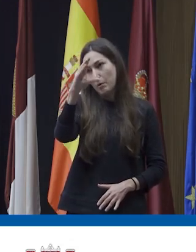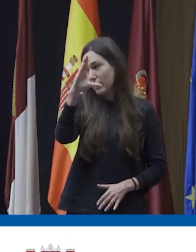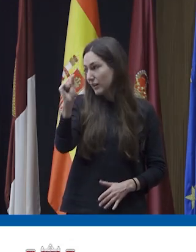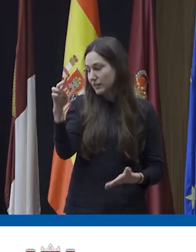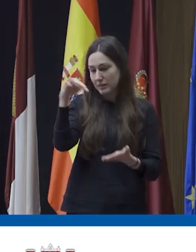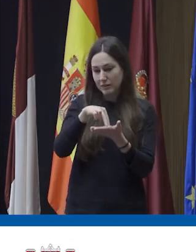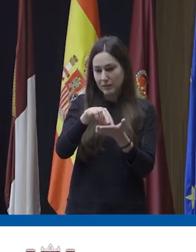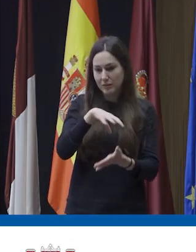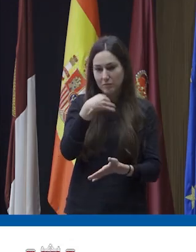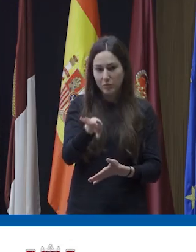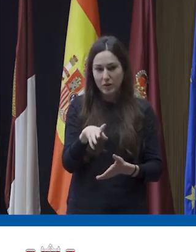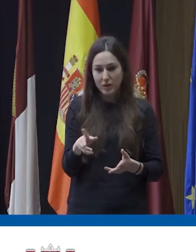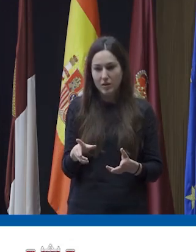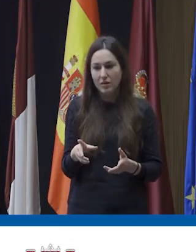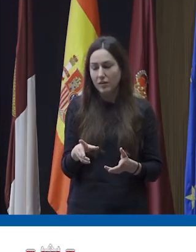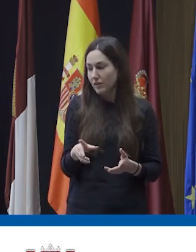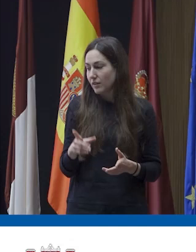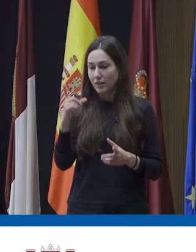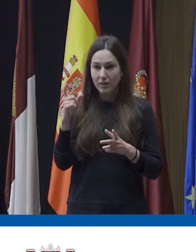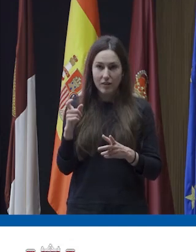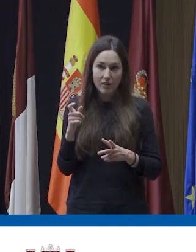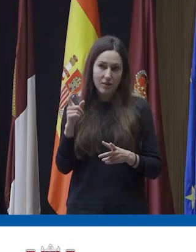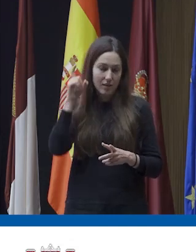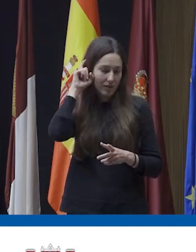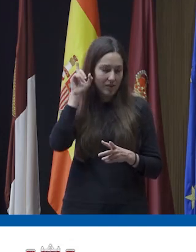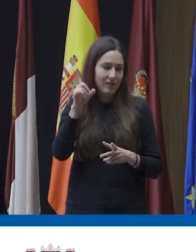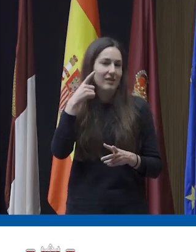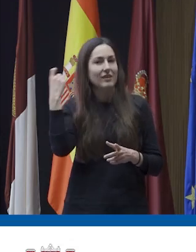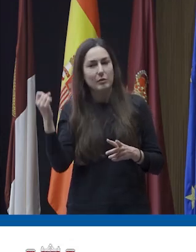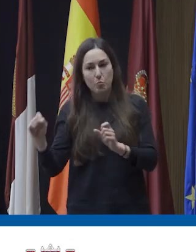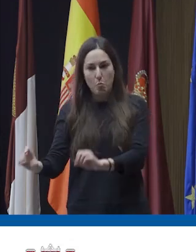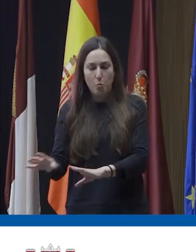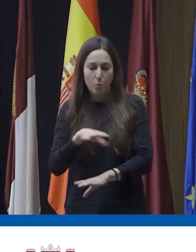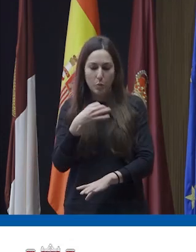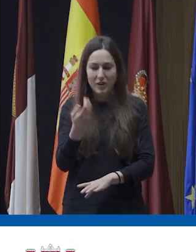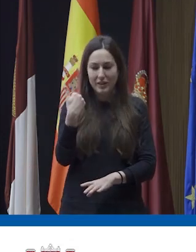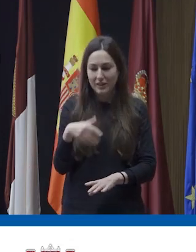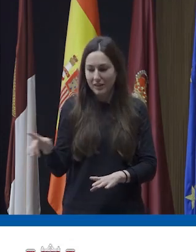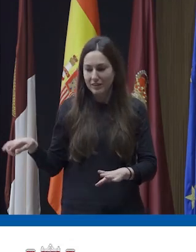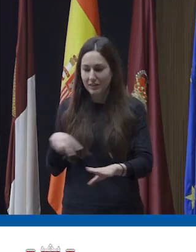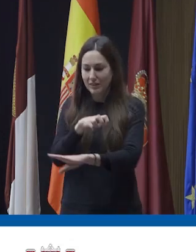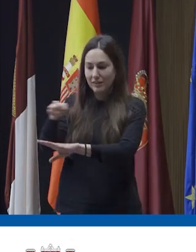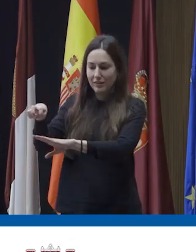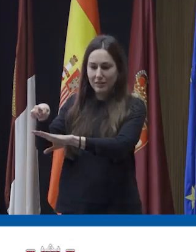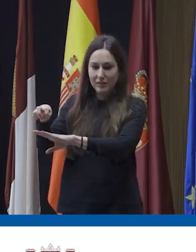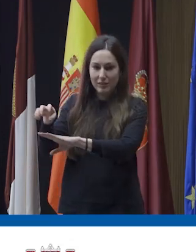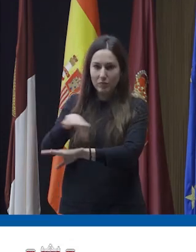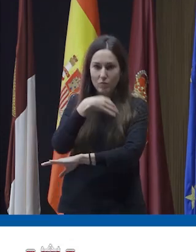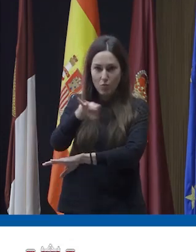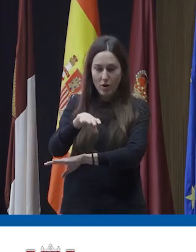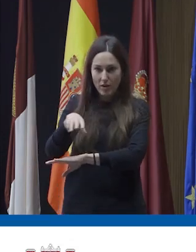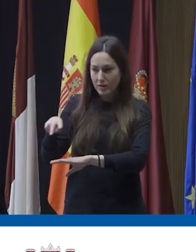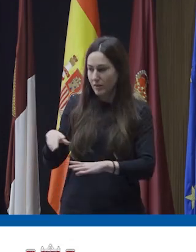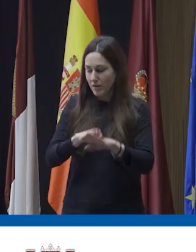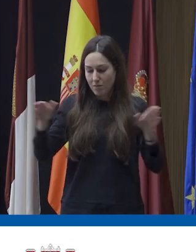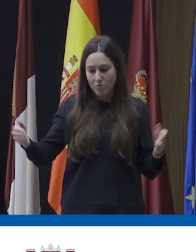sí, quitarte ya el micrófono. Y te pedimos también, si te puedes colocar delante de